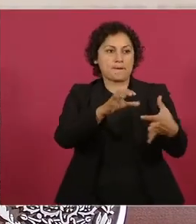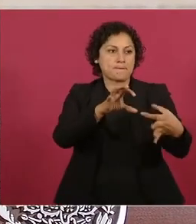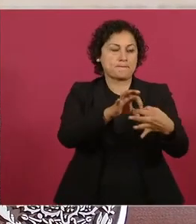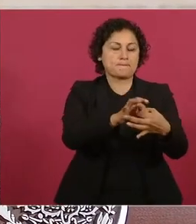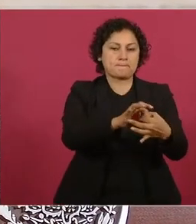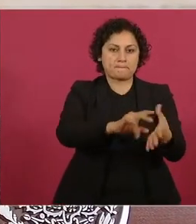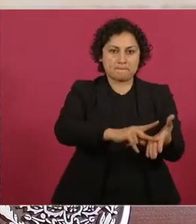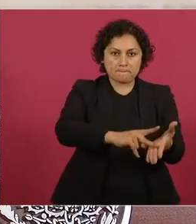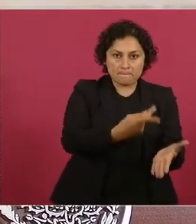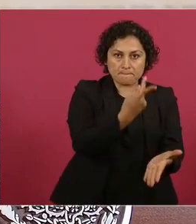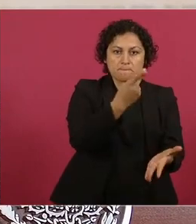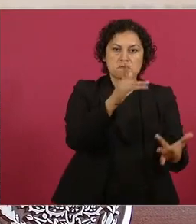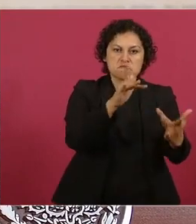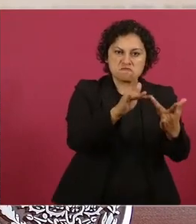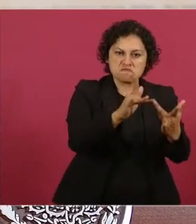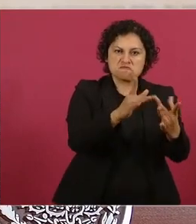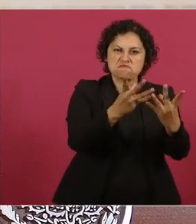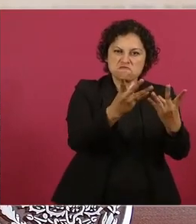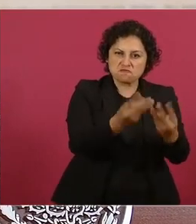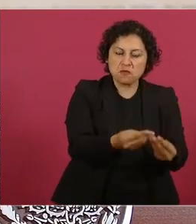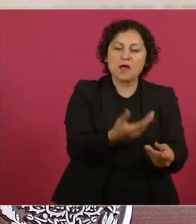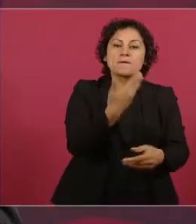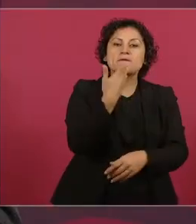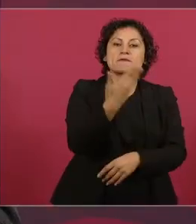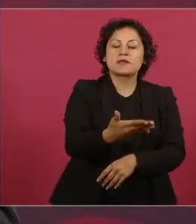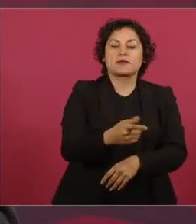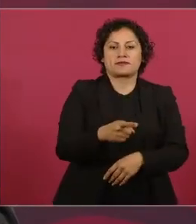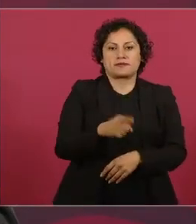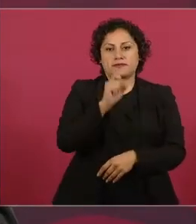Se han recogido miles de toneladas de basura.